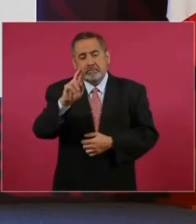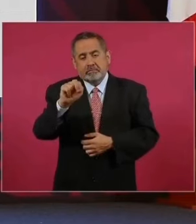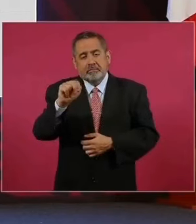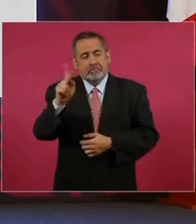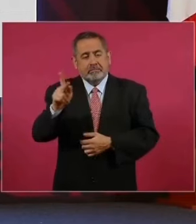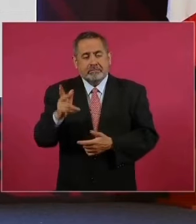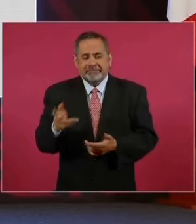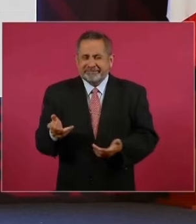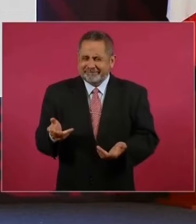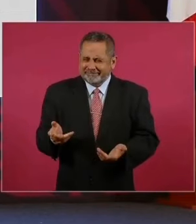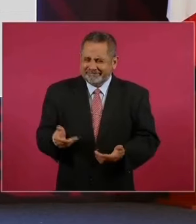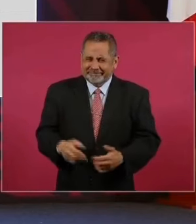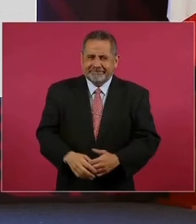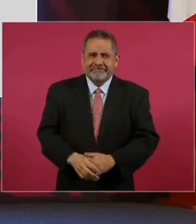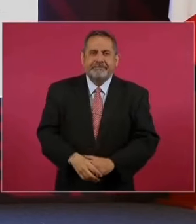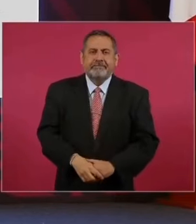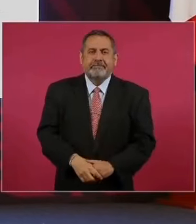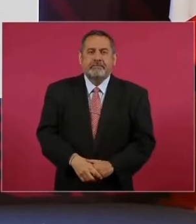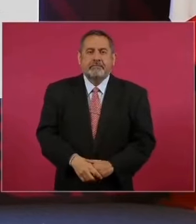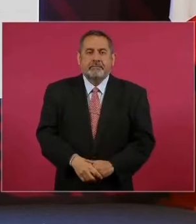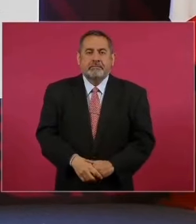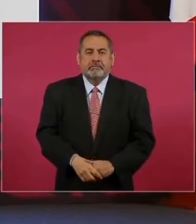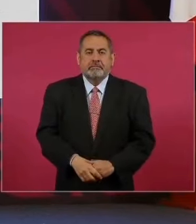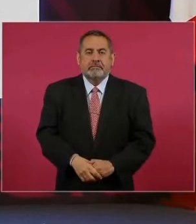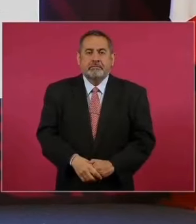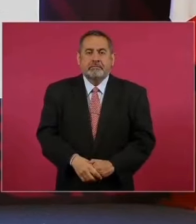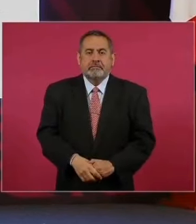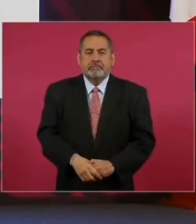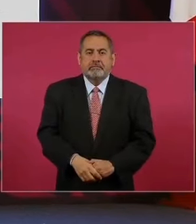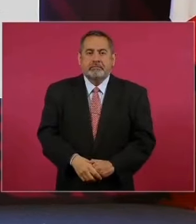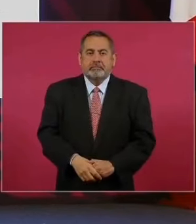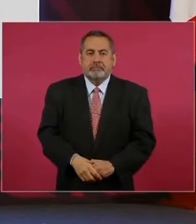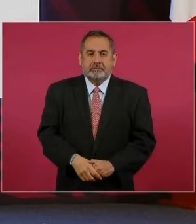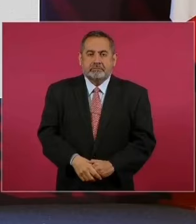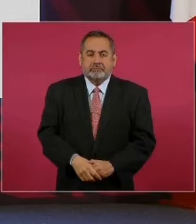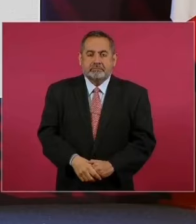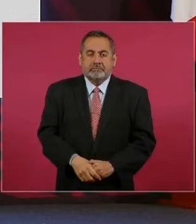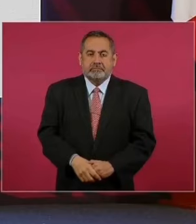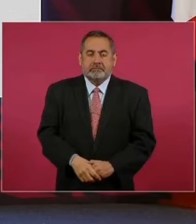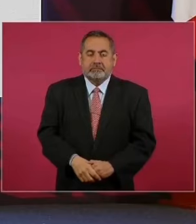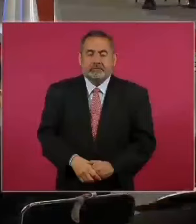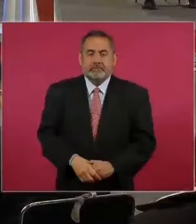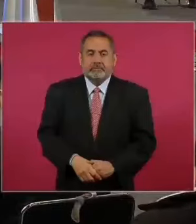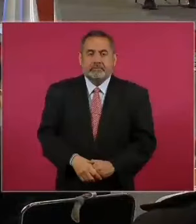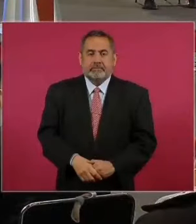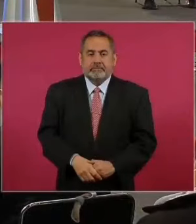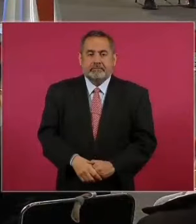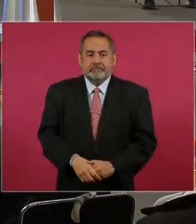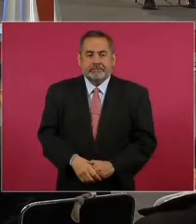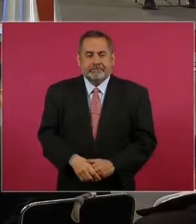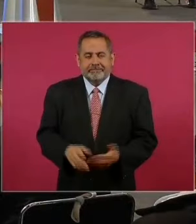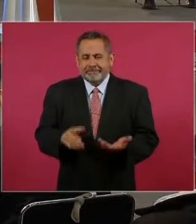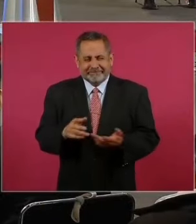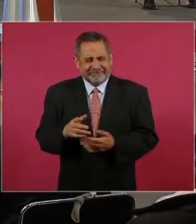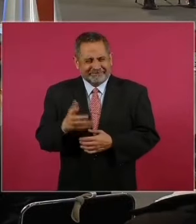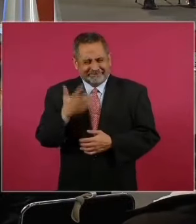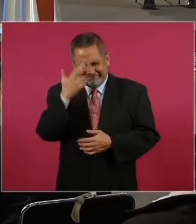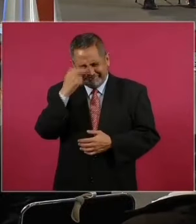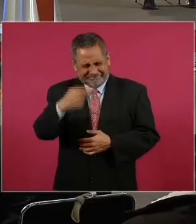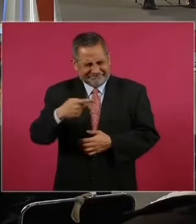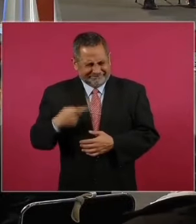de eh la entrega de las autoridades estatales a la